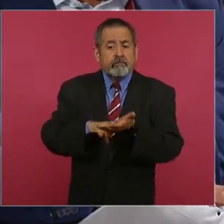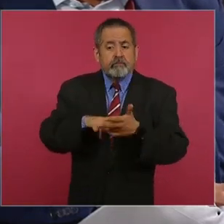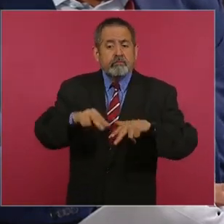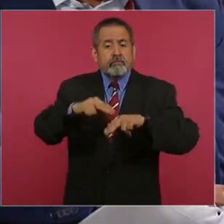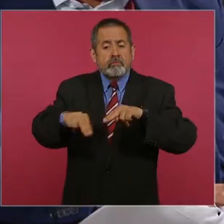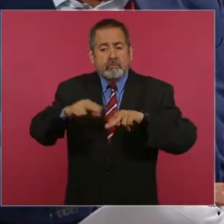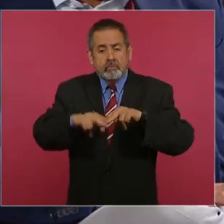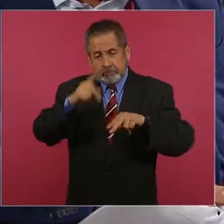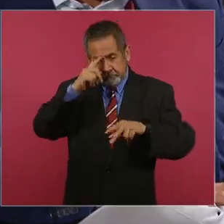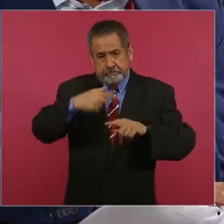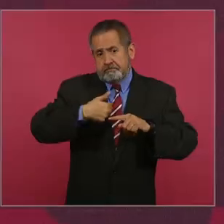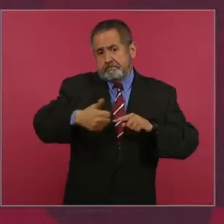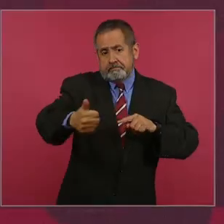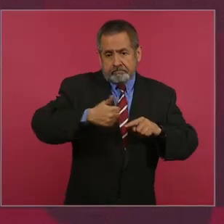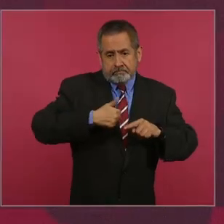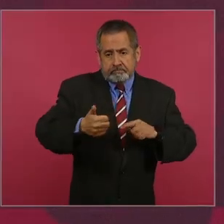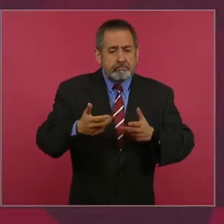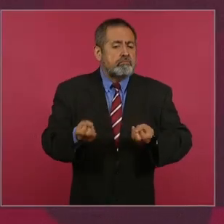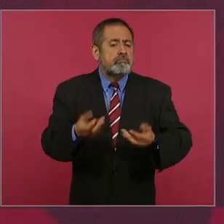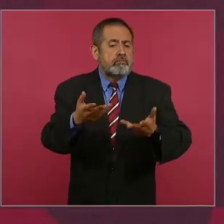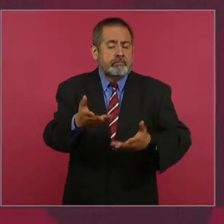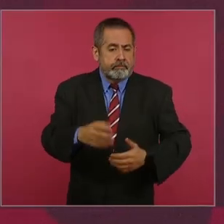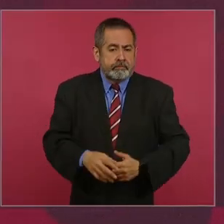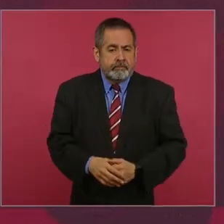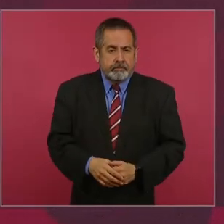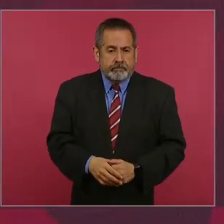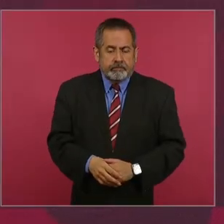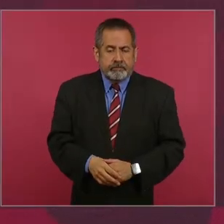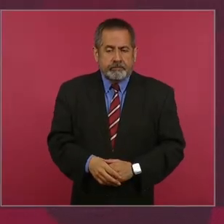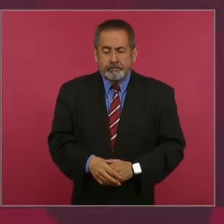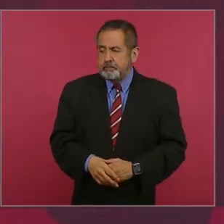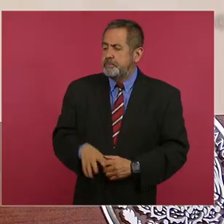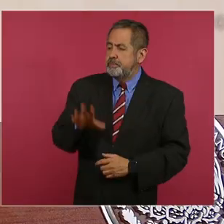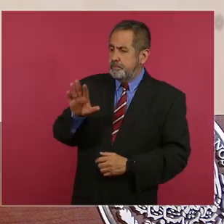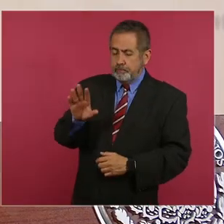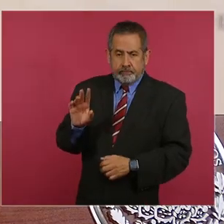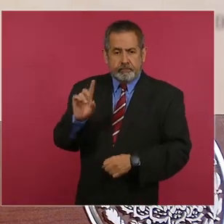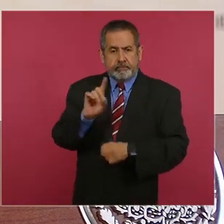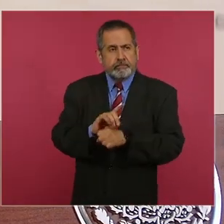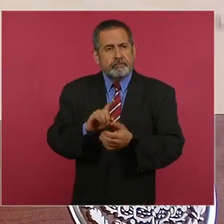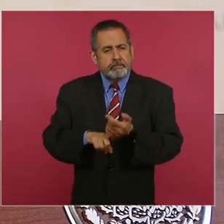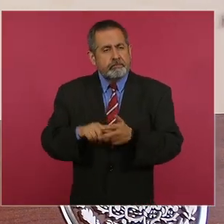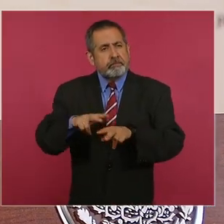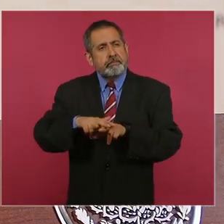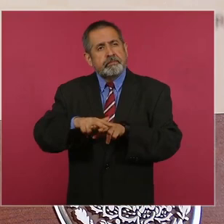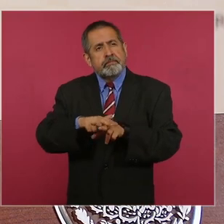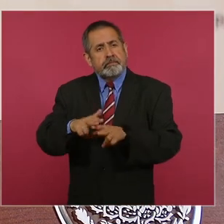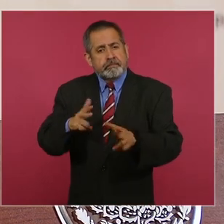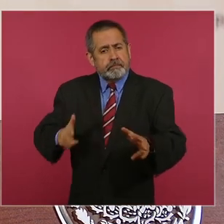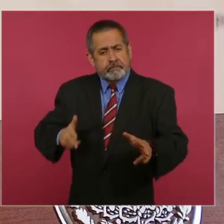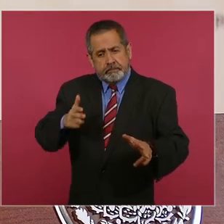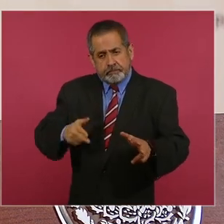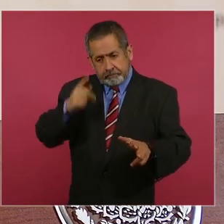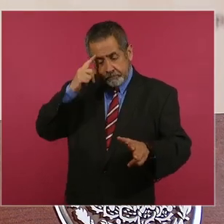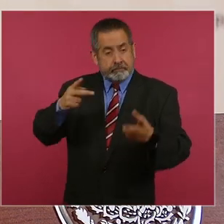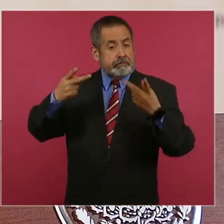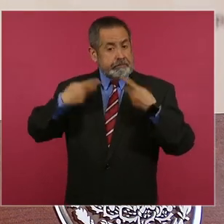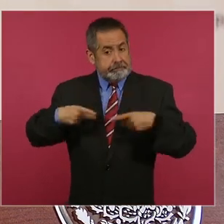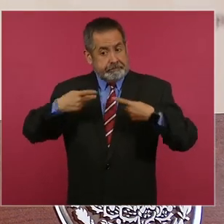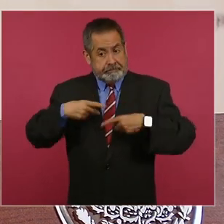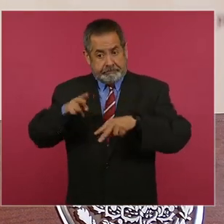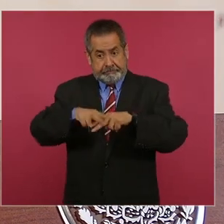señor bueno lo vamos a inaugurar el tren ya para pasajeros